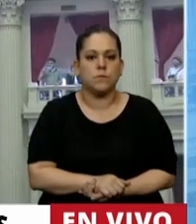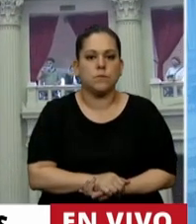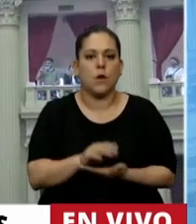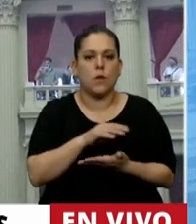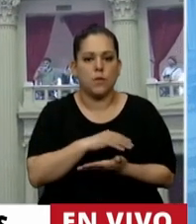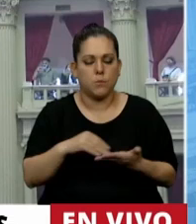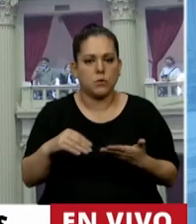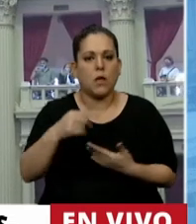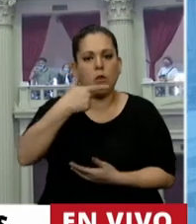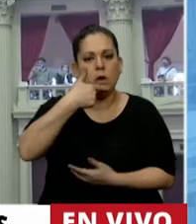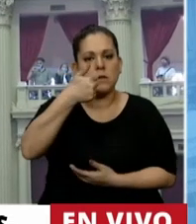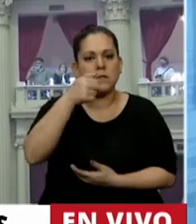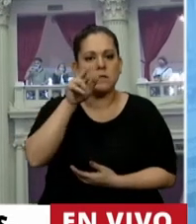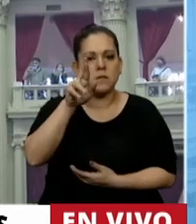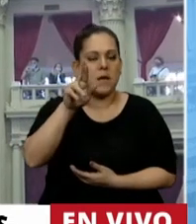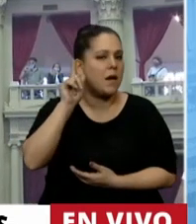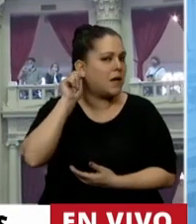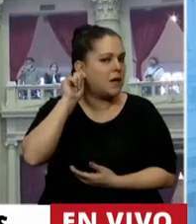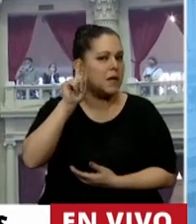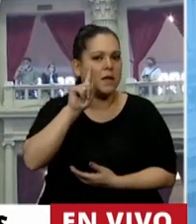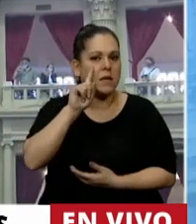diputado jorge sarghini